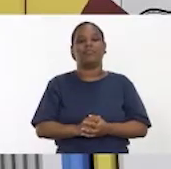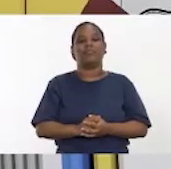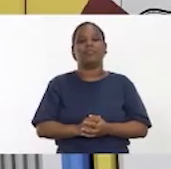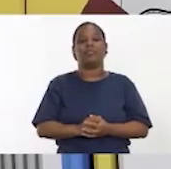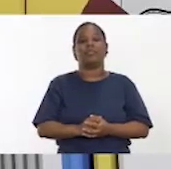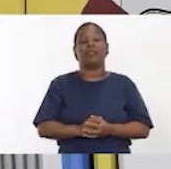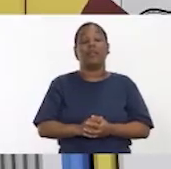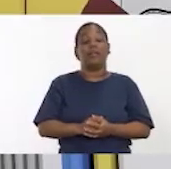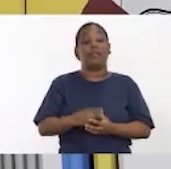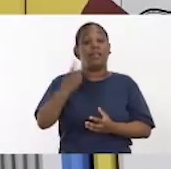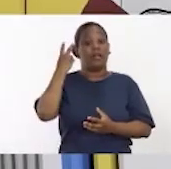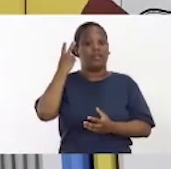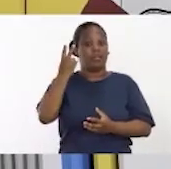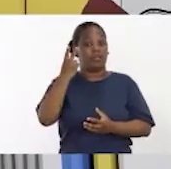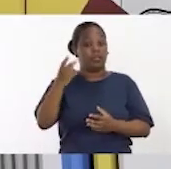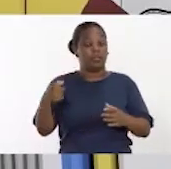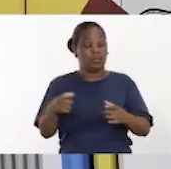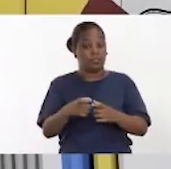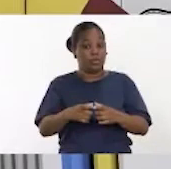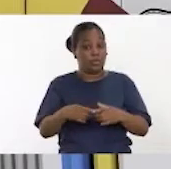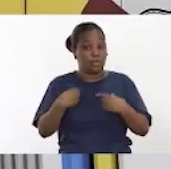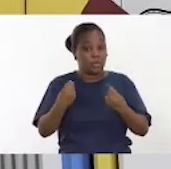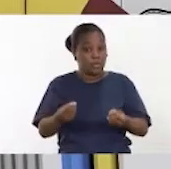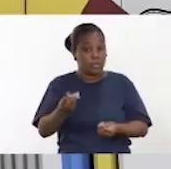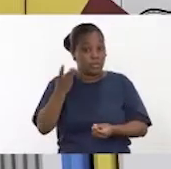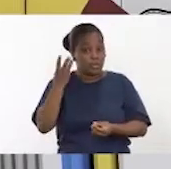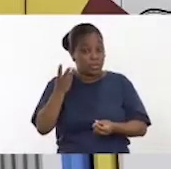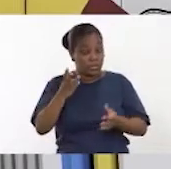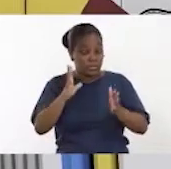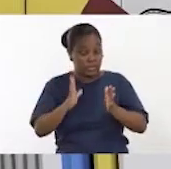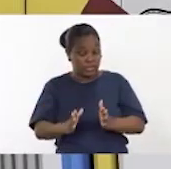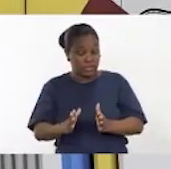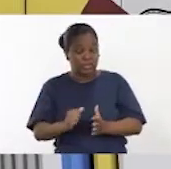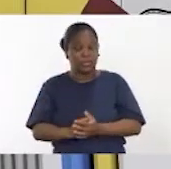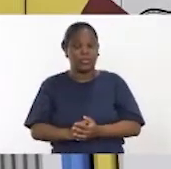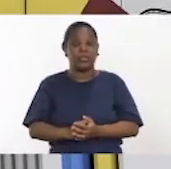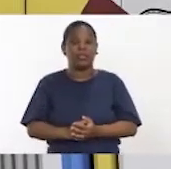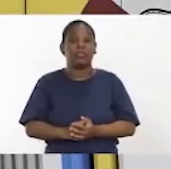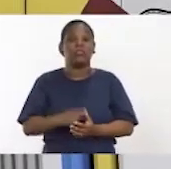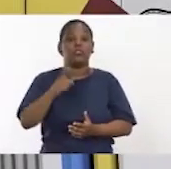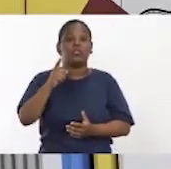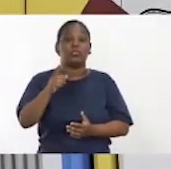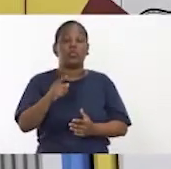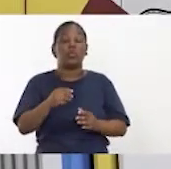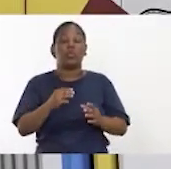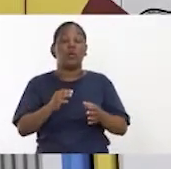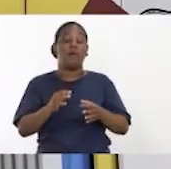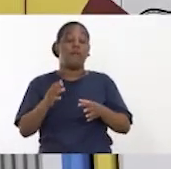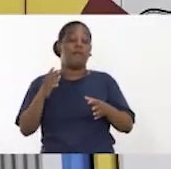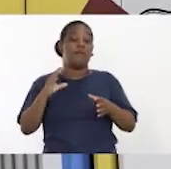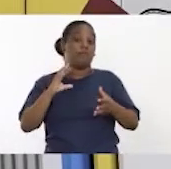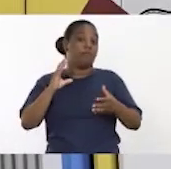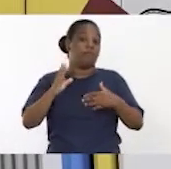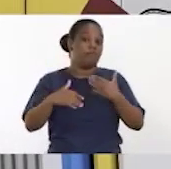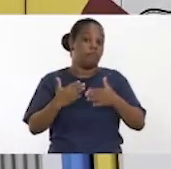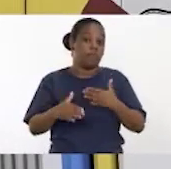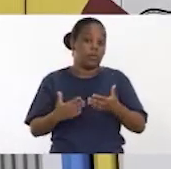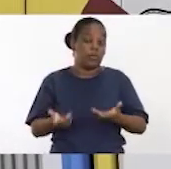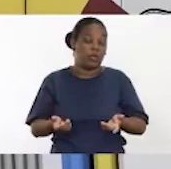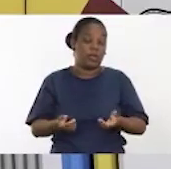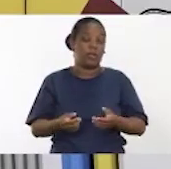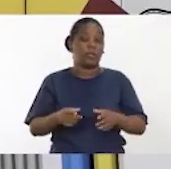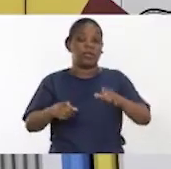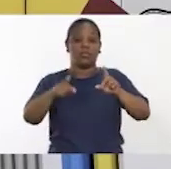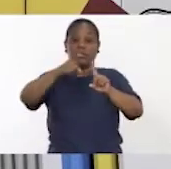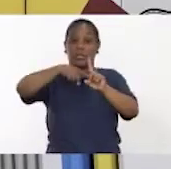La segunda unidad que dimos en el tercer semestre son los fenómenos térmicos y las leyes de la